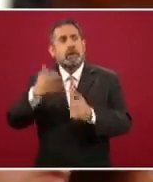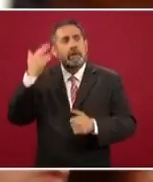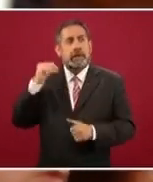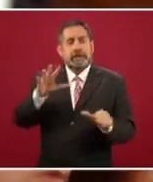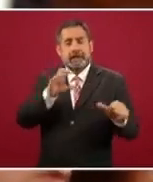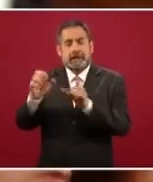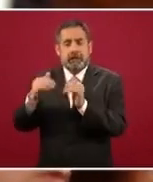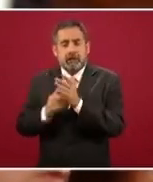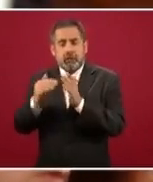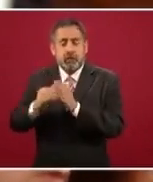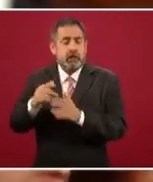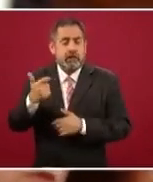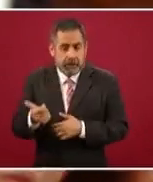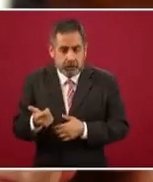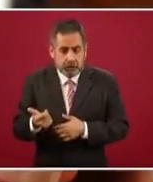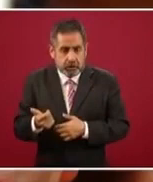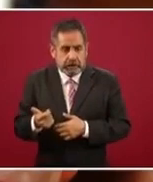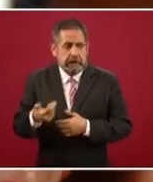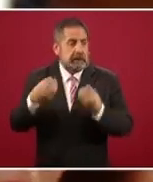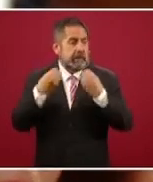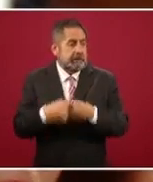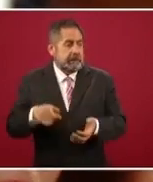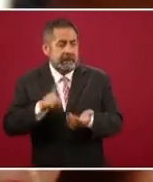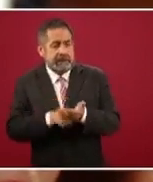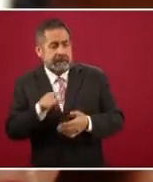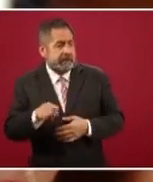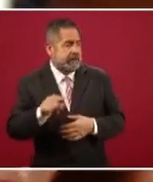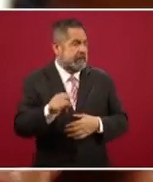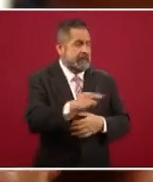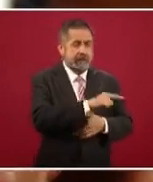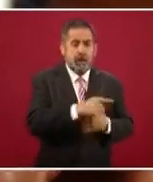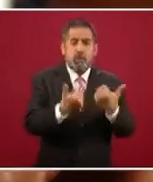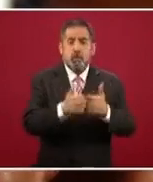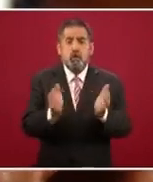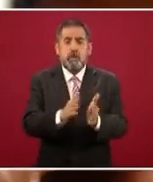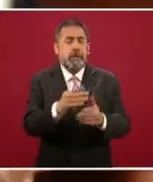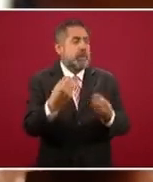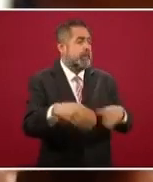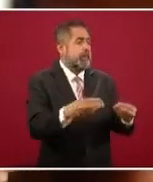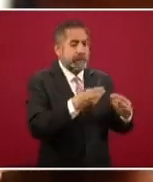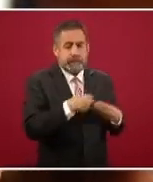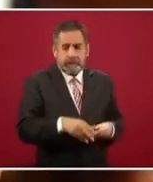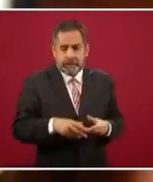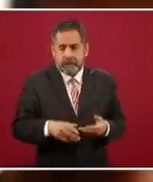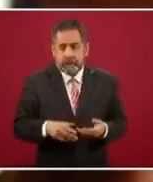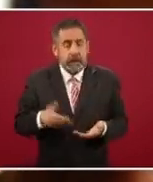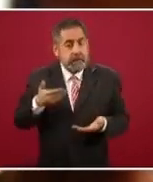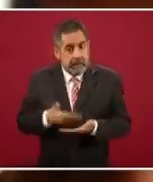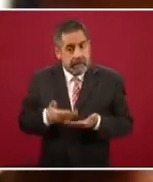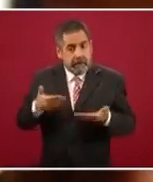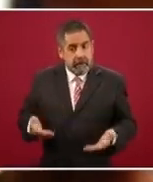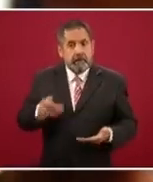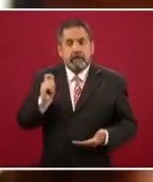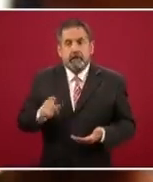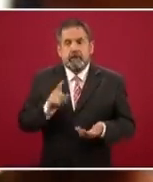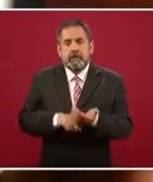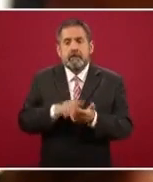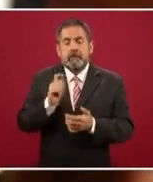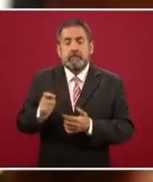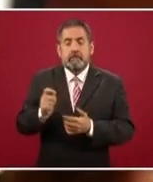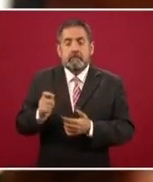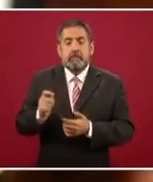600 millones de pesos, afectando a miles de pequeños productores. Hoy el